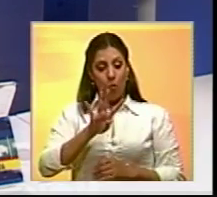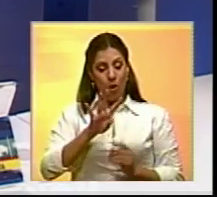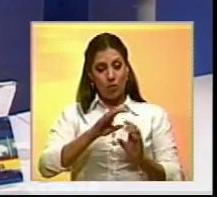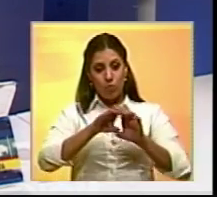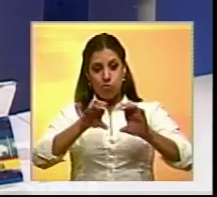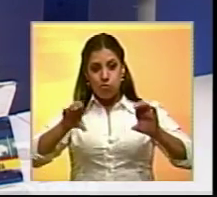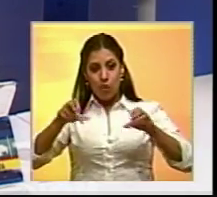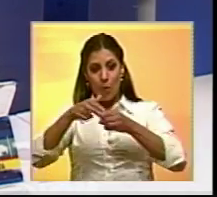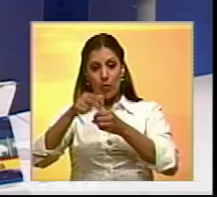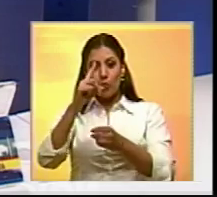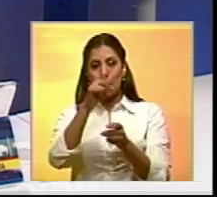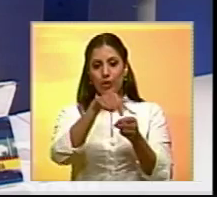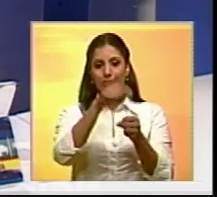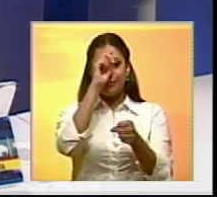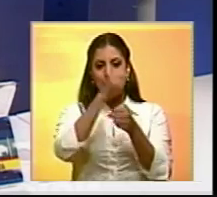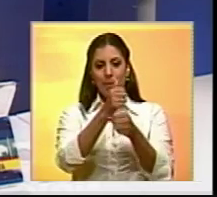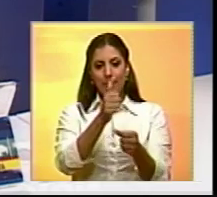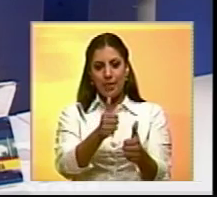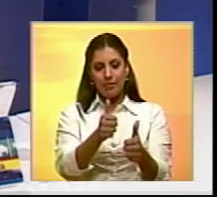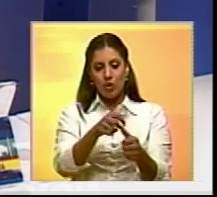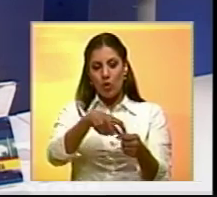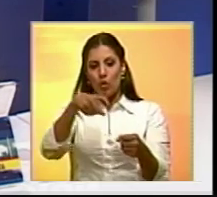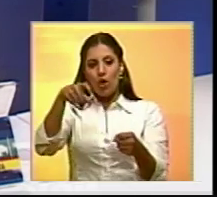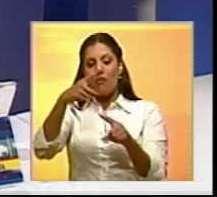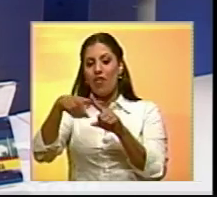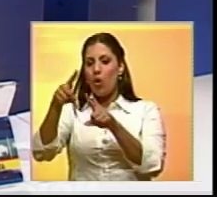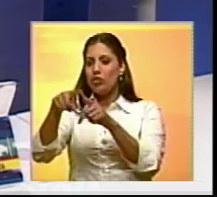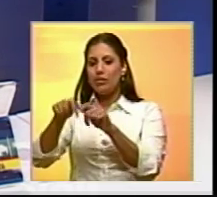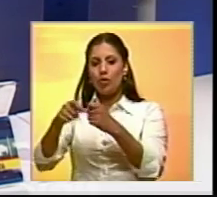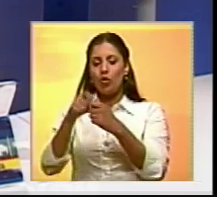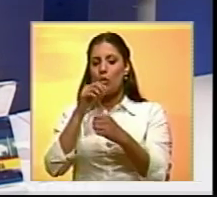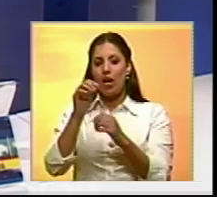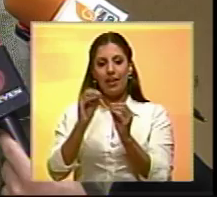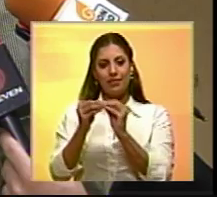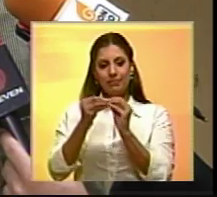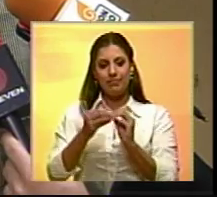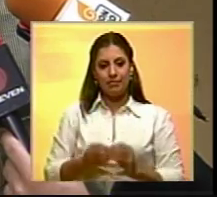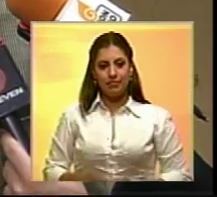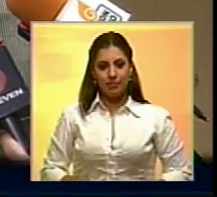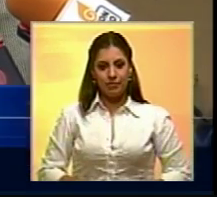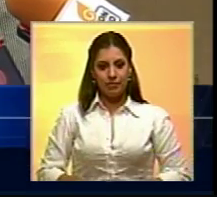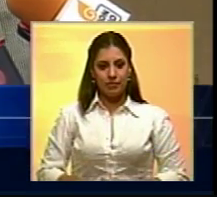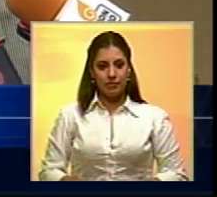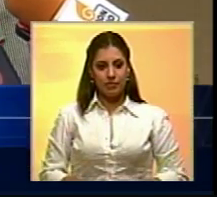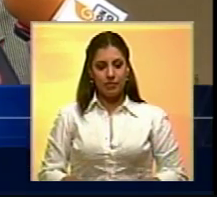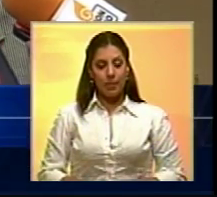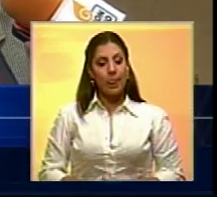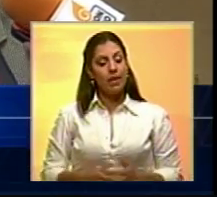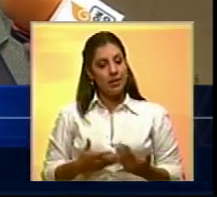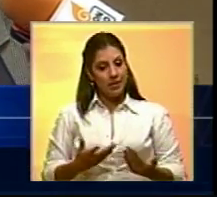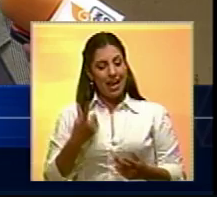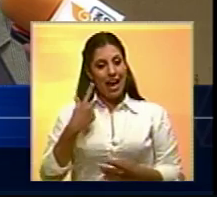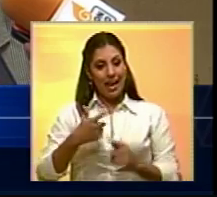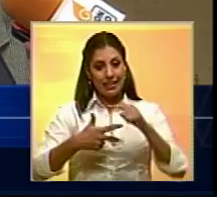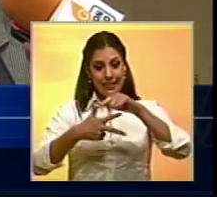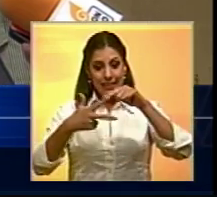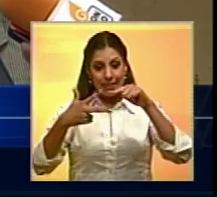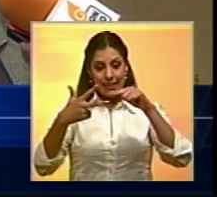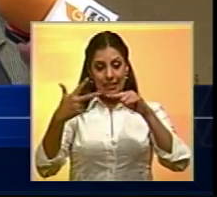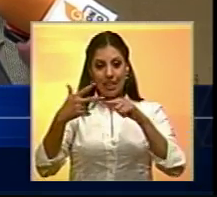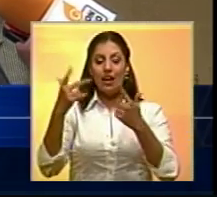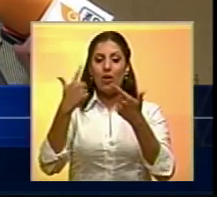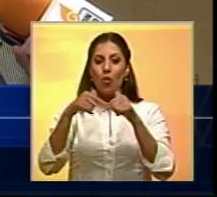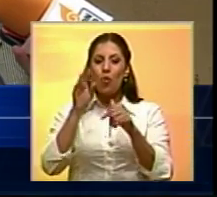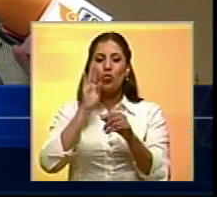catalíticas del país, solo una está en funcionamiento por falta de mantenimiento y materia prima. Ha habido 3 blackouts en el